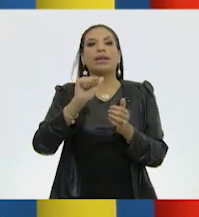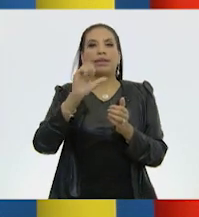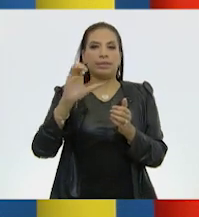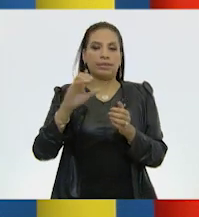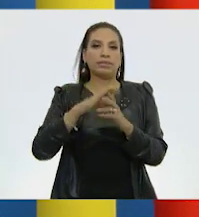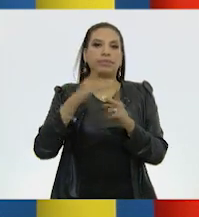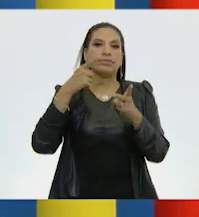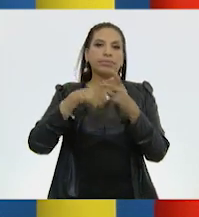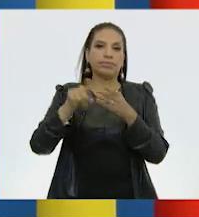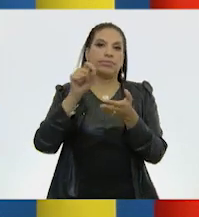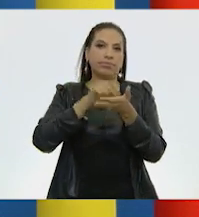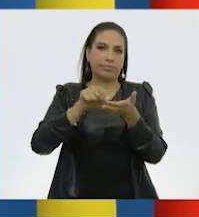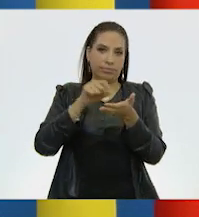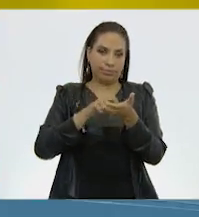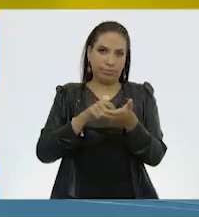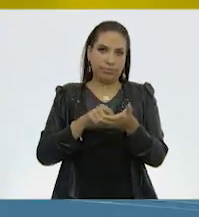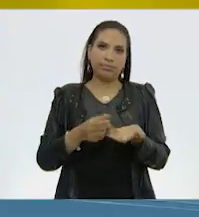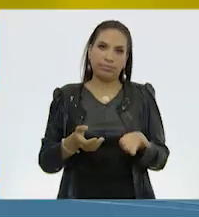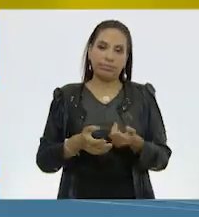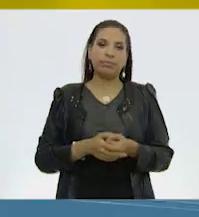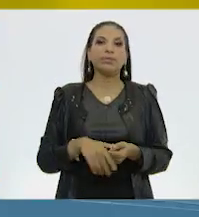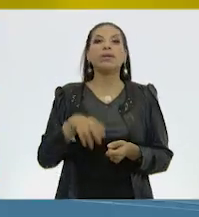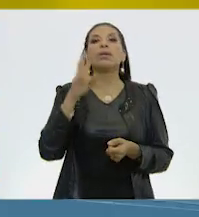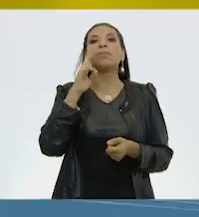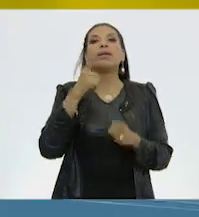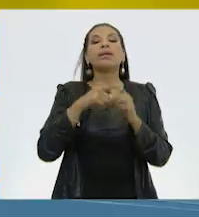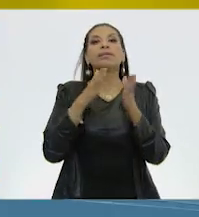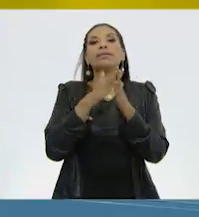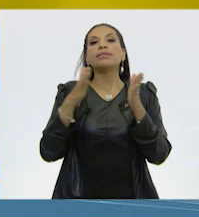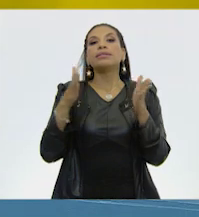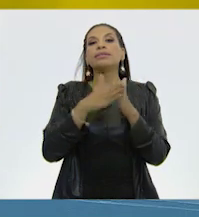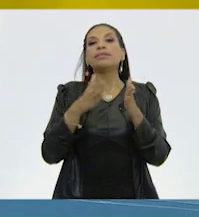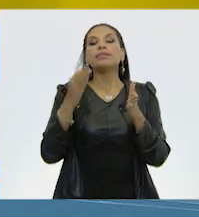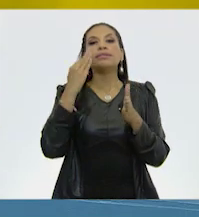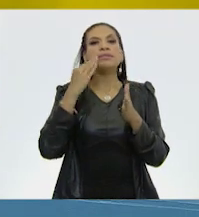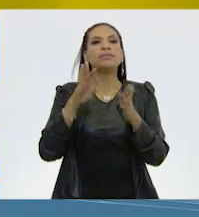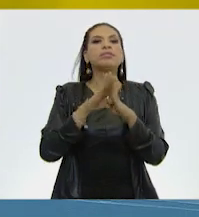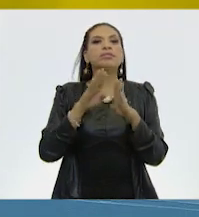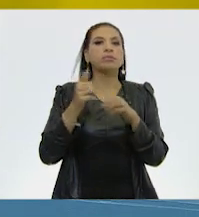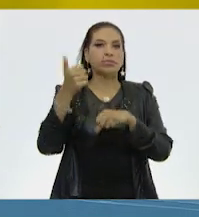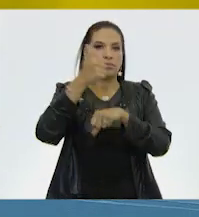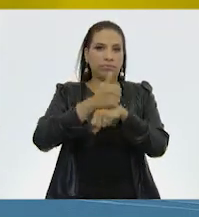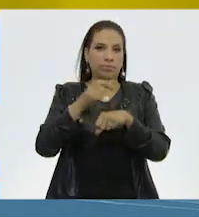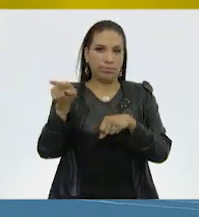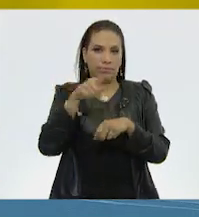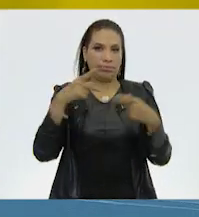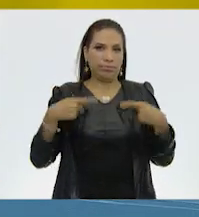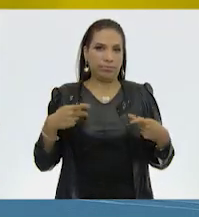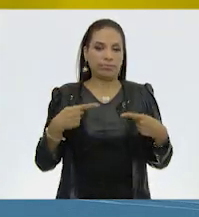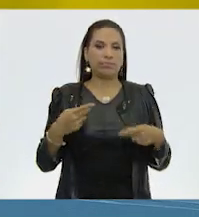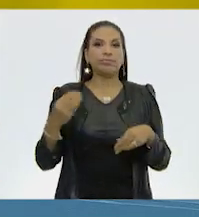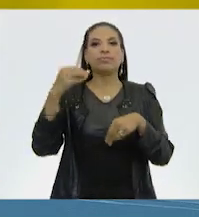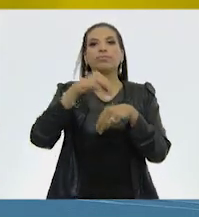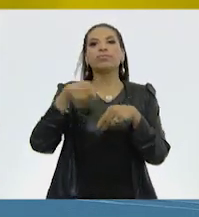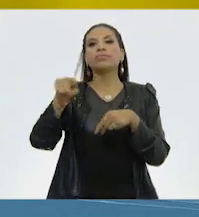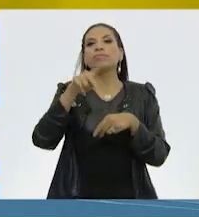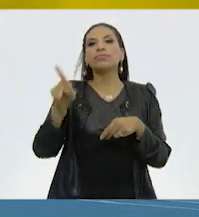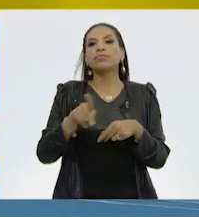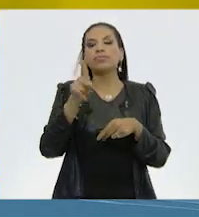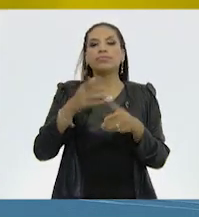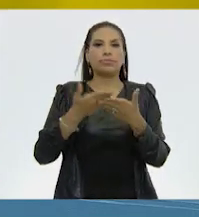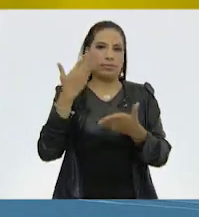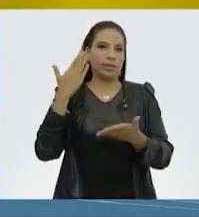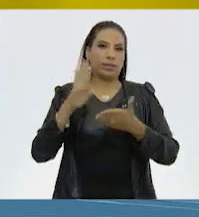se inventa la escritura. Registramos en nuestra línea del tiempo los primeros asentamientos humanos de las civilizaciones que ya